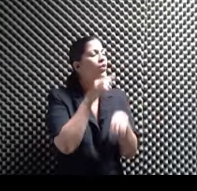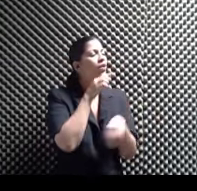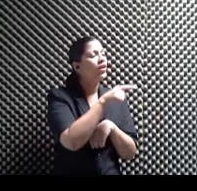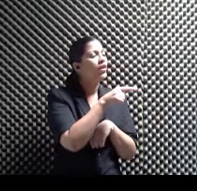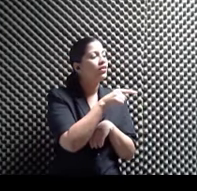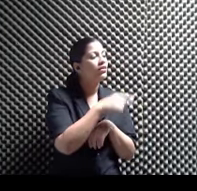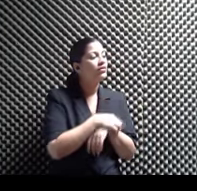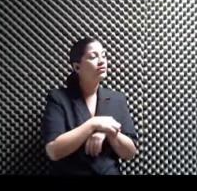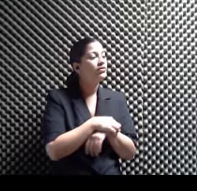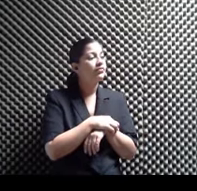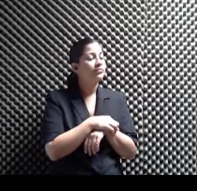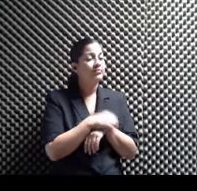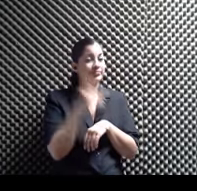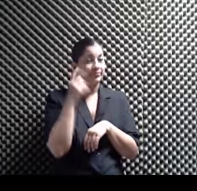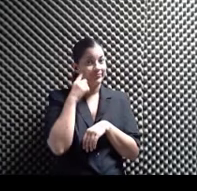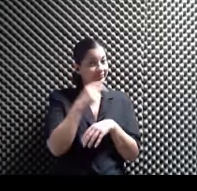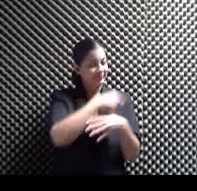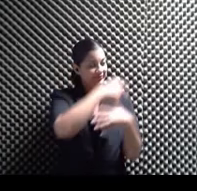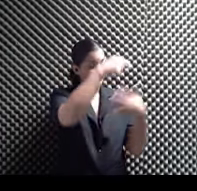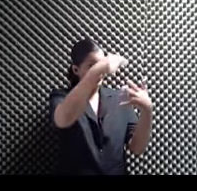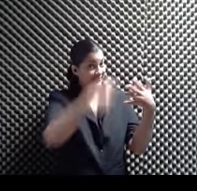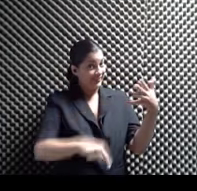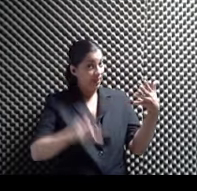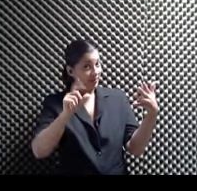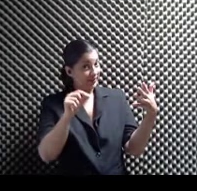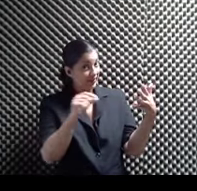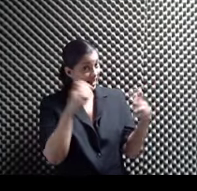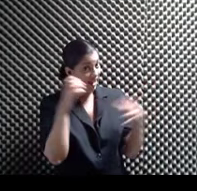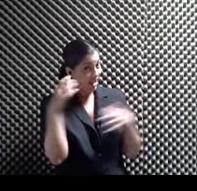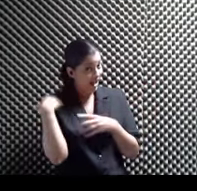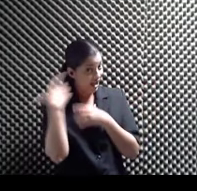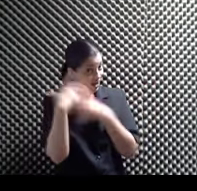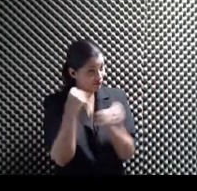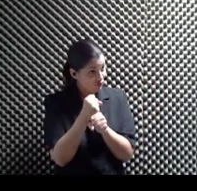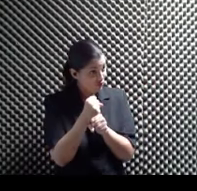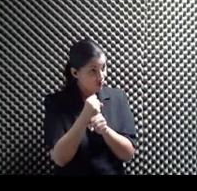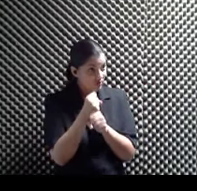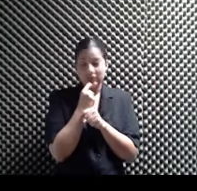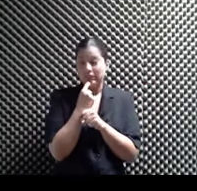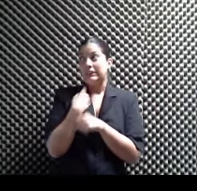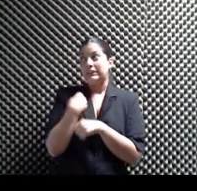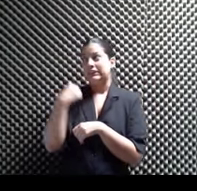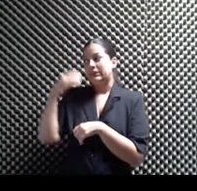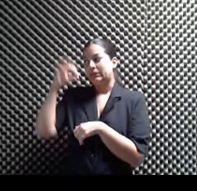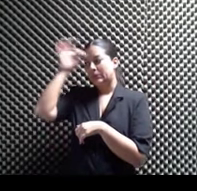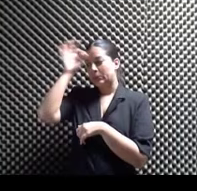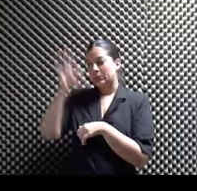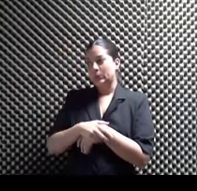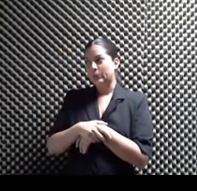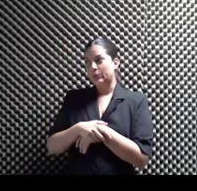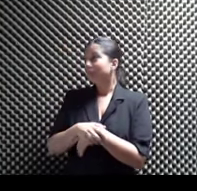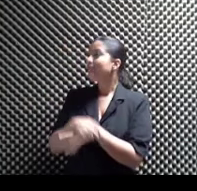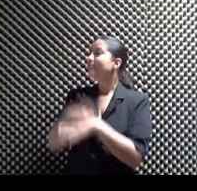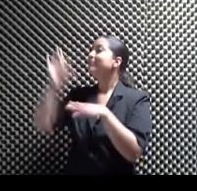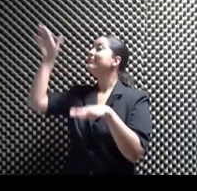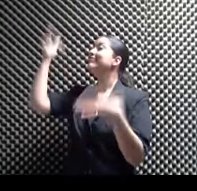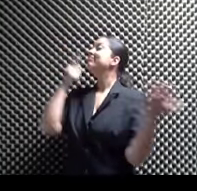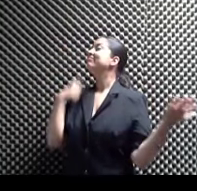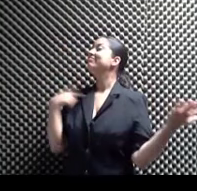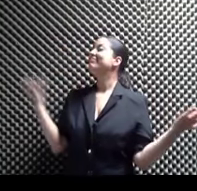20 del año Ahí sí hicimos la asignación Ah ¿A que no? No Ah bendito Chotea Chotea Chotea ya Él